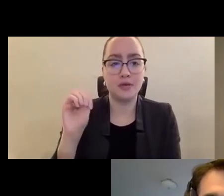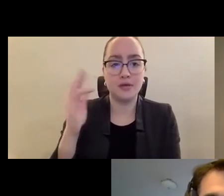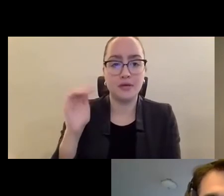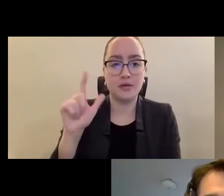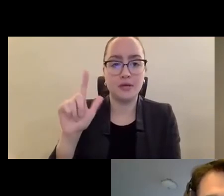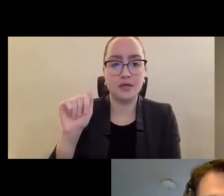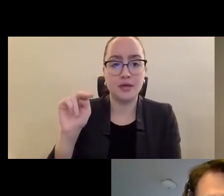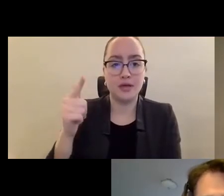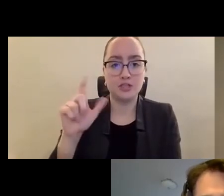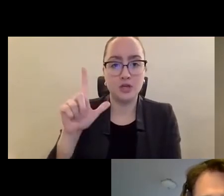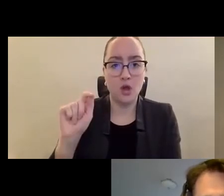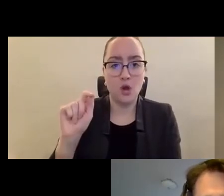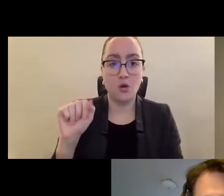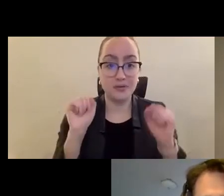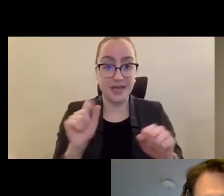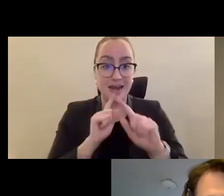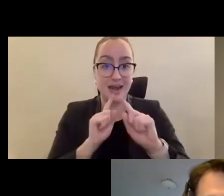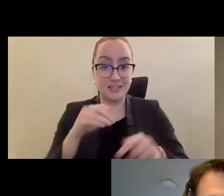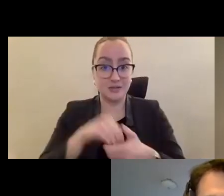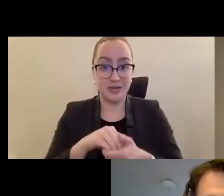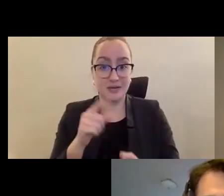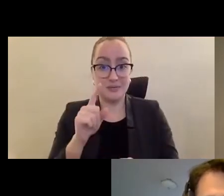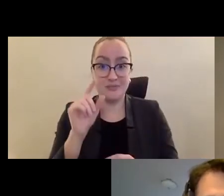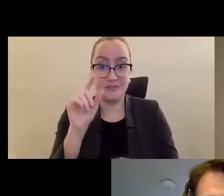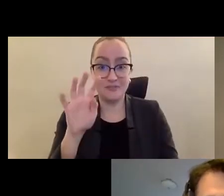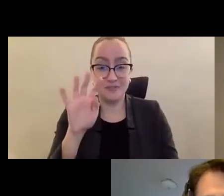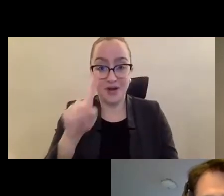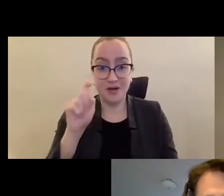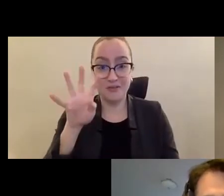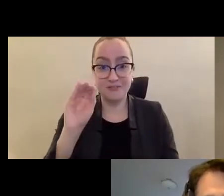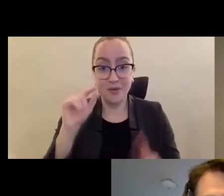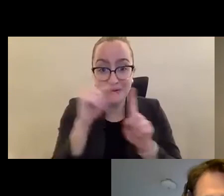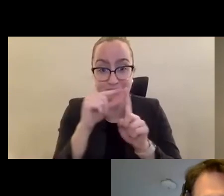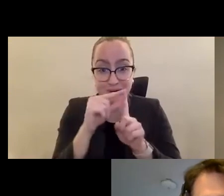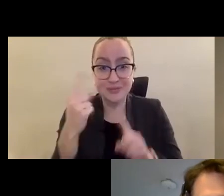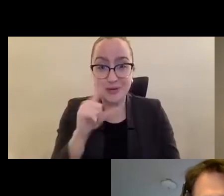quería hacer una pregunta a Michael Angelo, si nos puede responder rapidito.